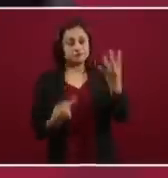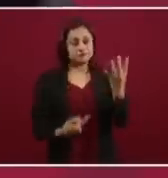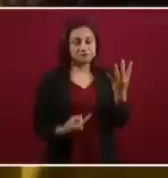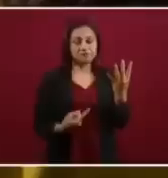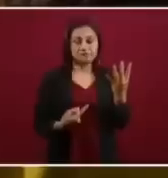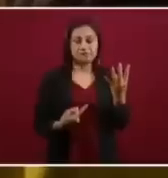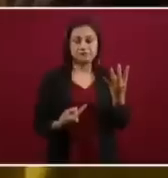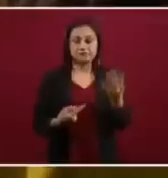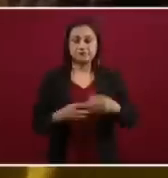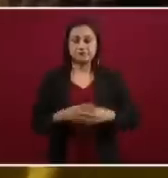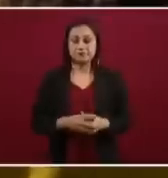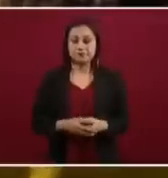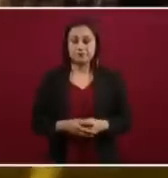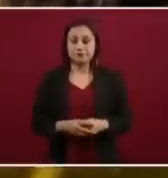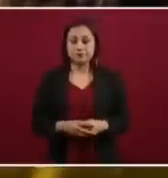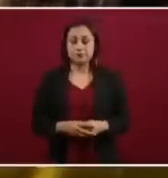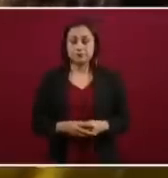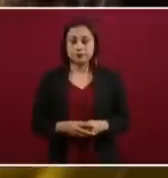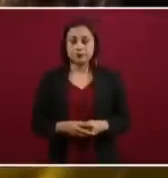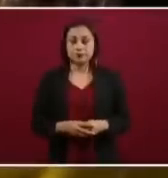900 mil